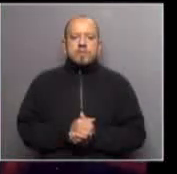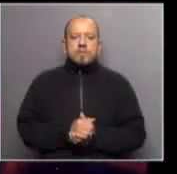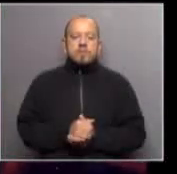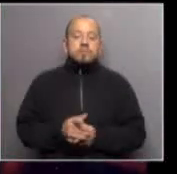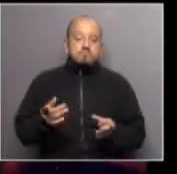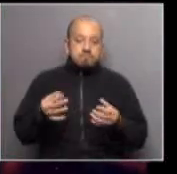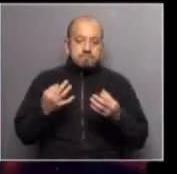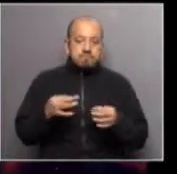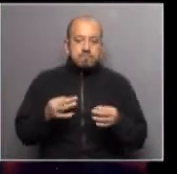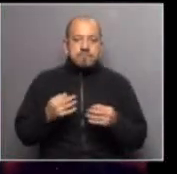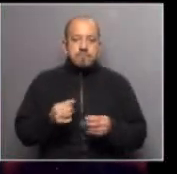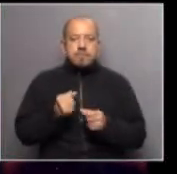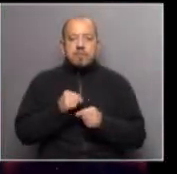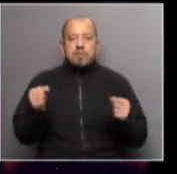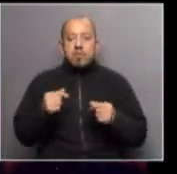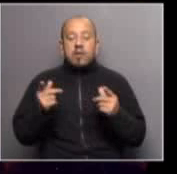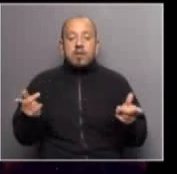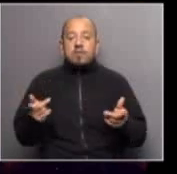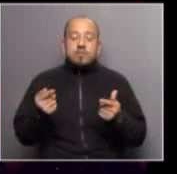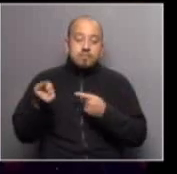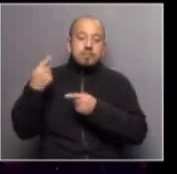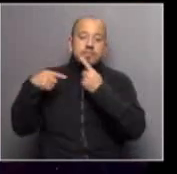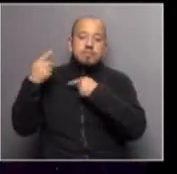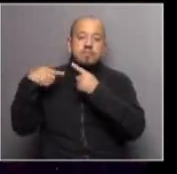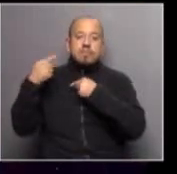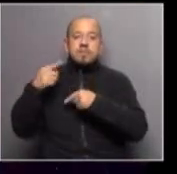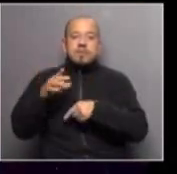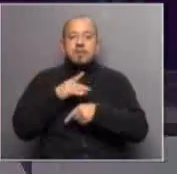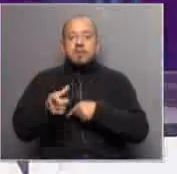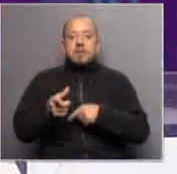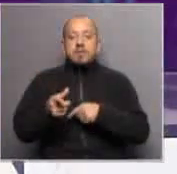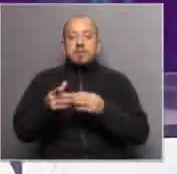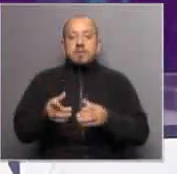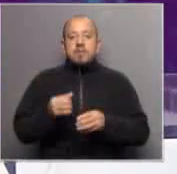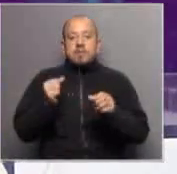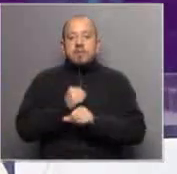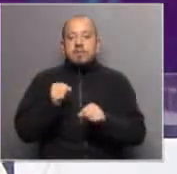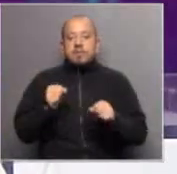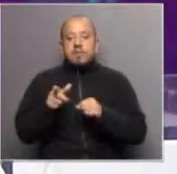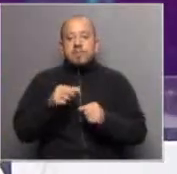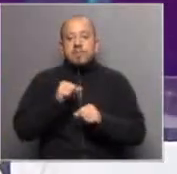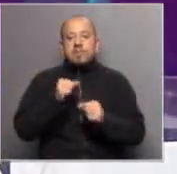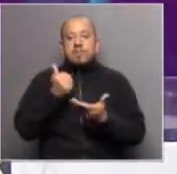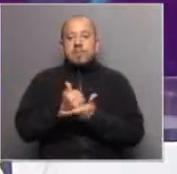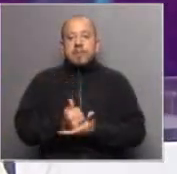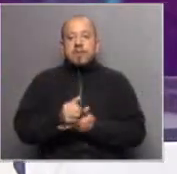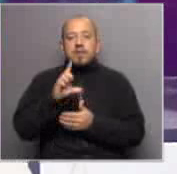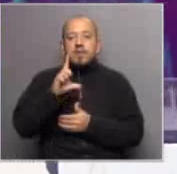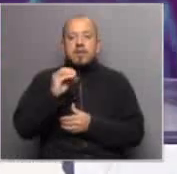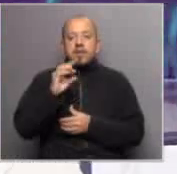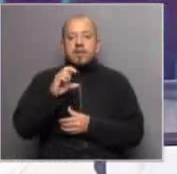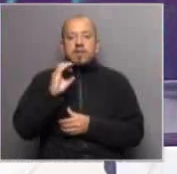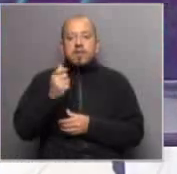Qué maravilla, ¿no? Si no pudiera viajar para atrás en el tiempo, existir en una época en la que no pudo existir y poder estar con Federico García Lorca